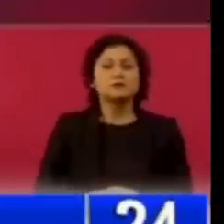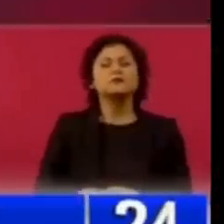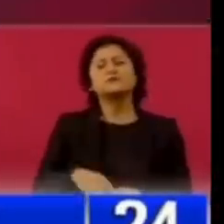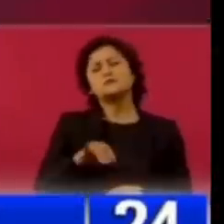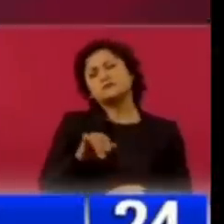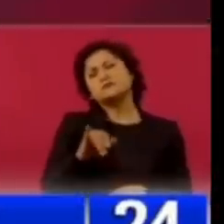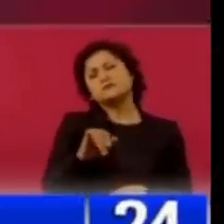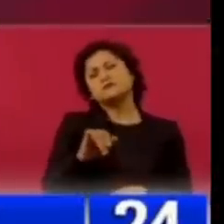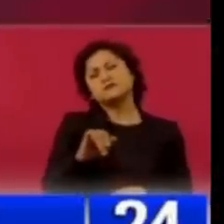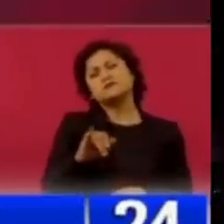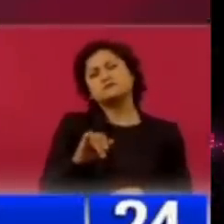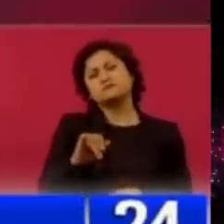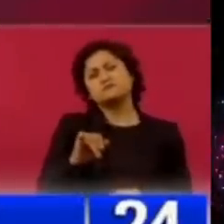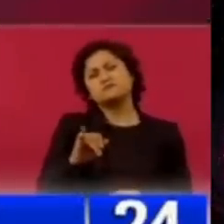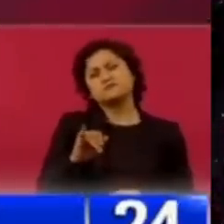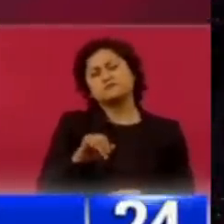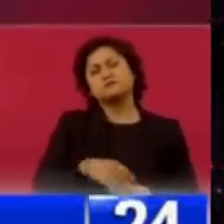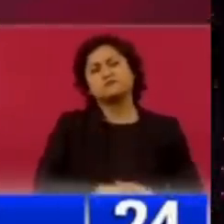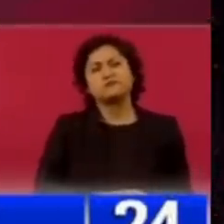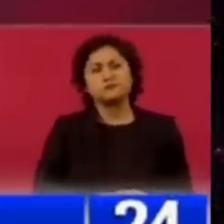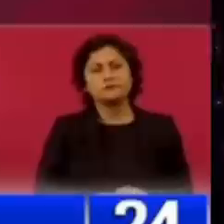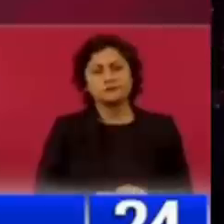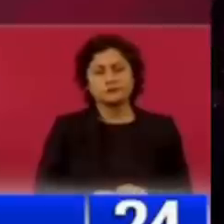sí, sí, sí. Sí, sí. Pero